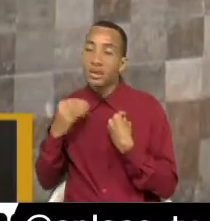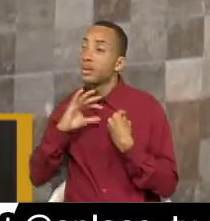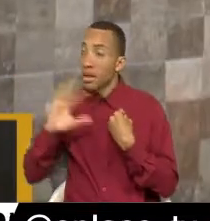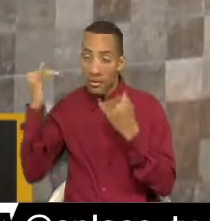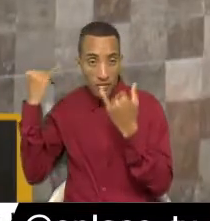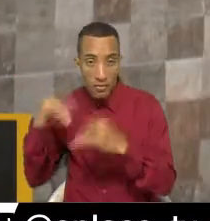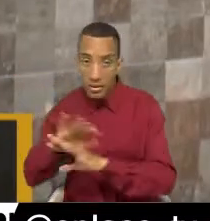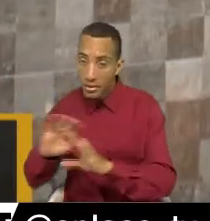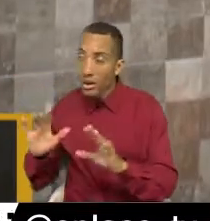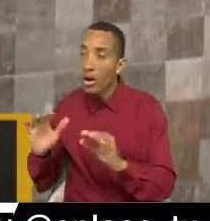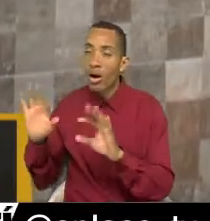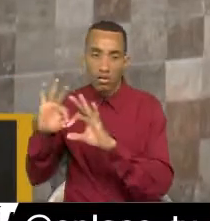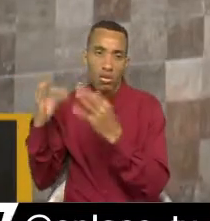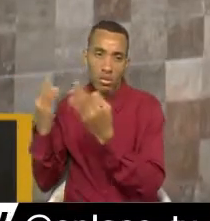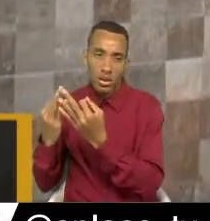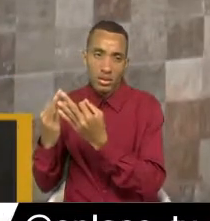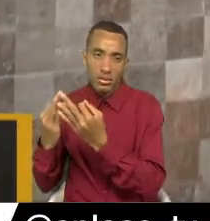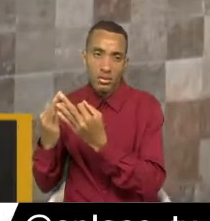y